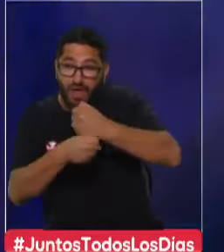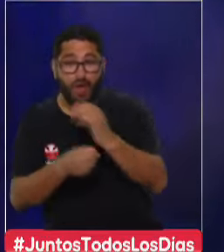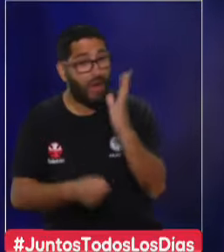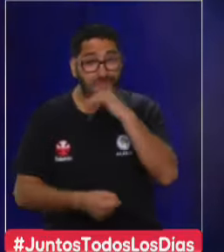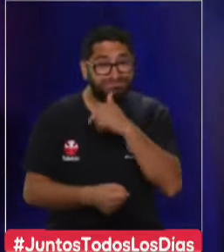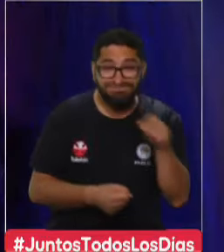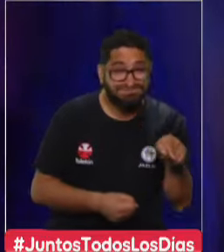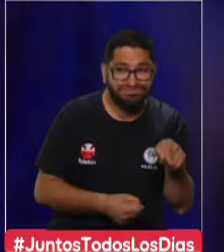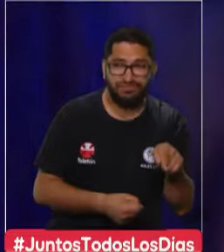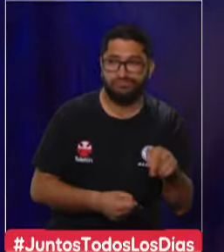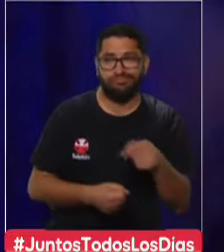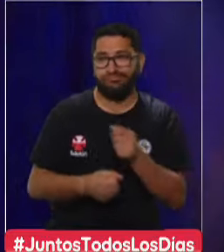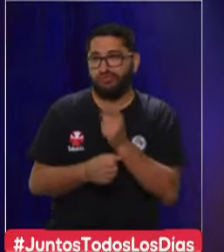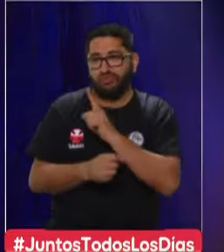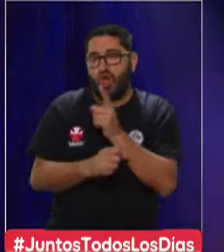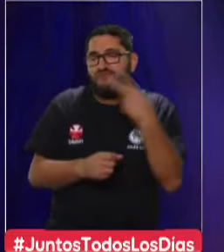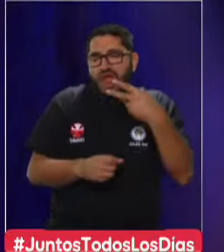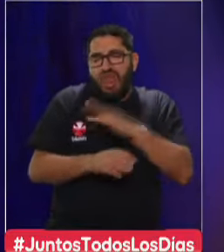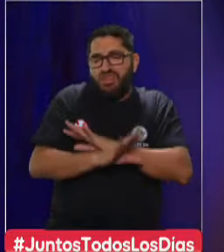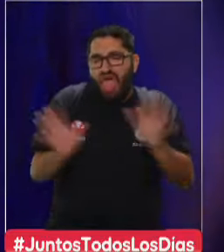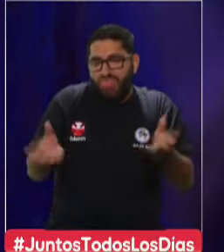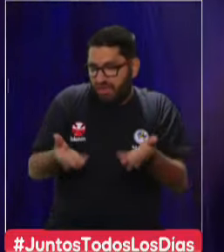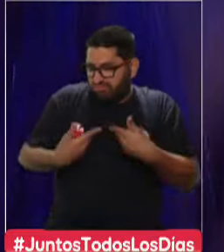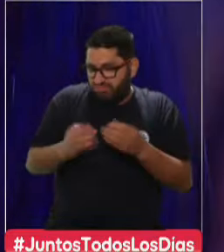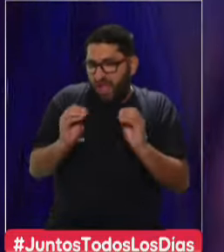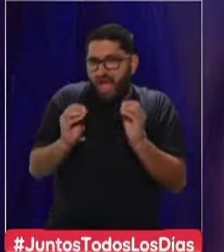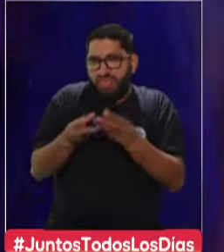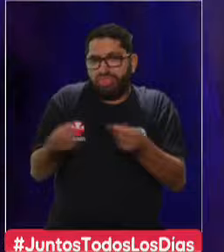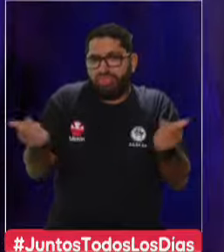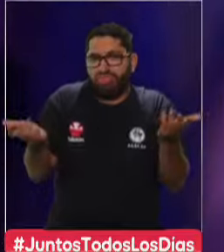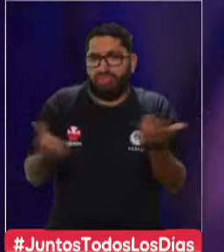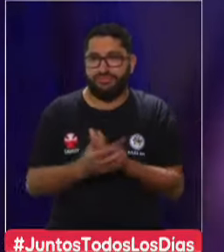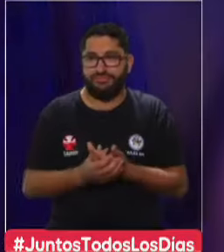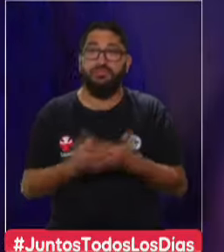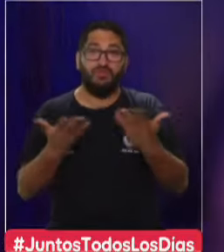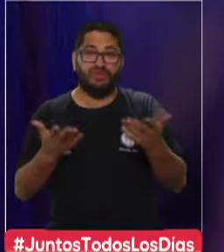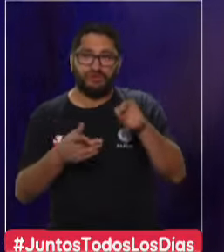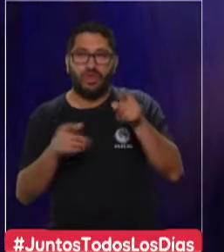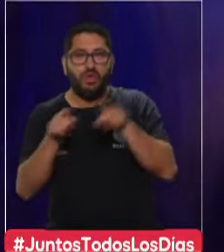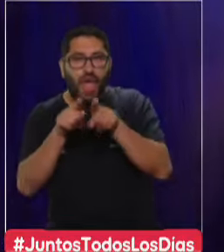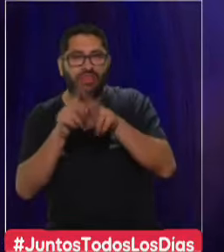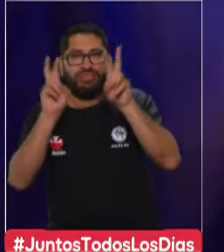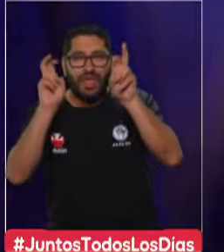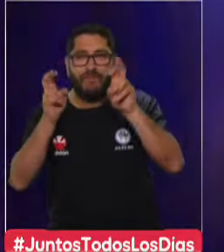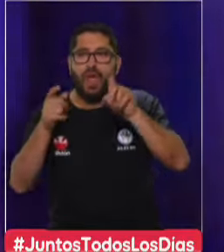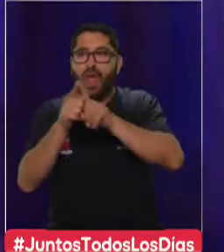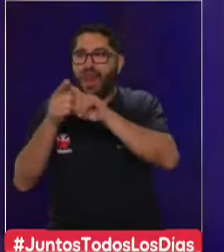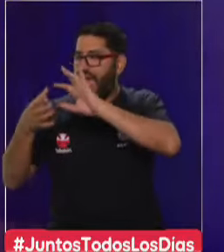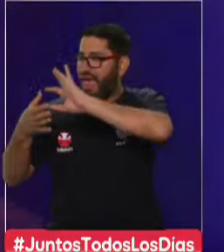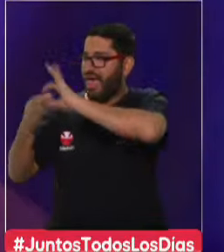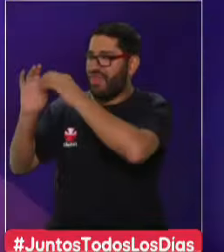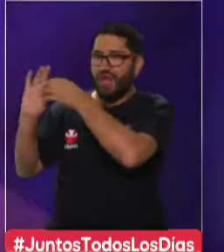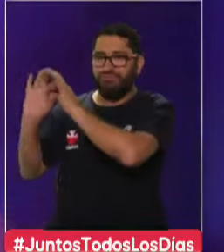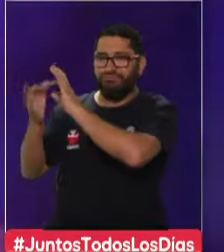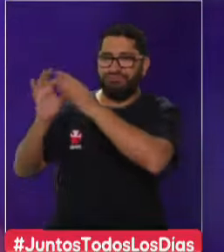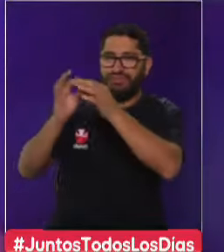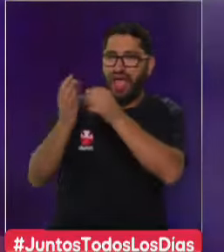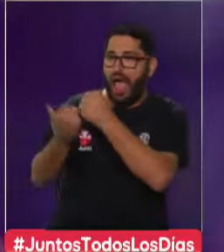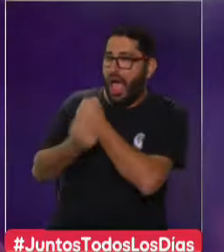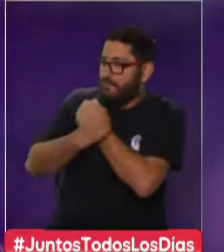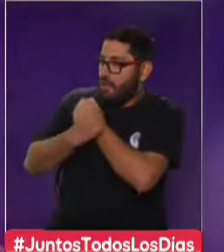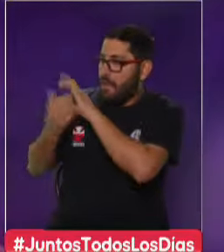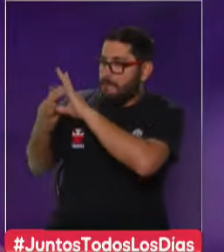no vale mucho. Y el dar sin esperar nada a cambio, ¿no? Porque la cadena de favores es yo te doy, tú me das, y es un eslabón que se va construyendo. Pero